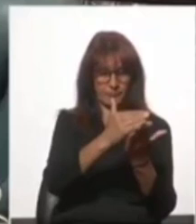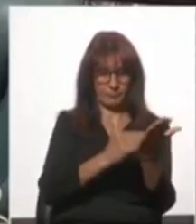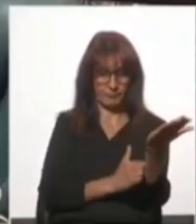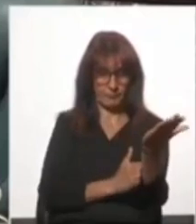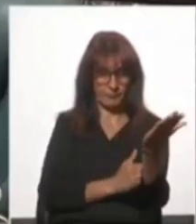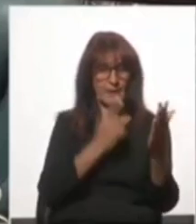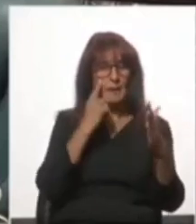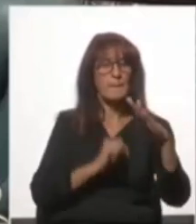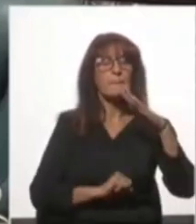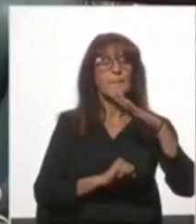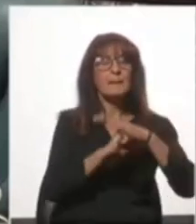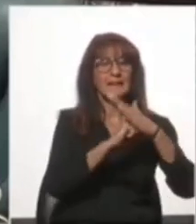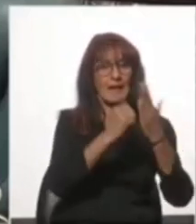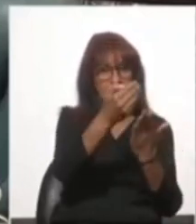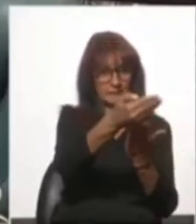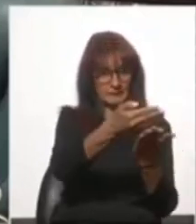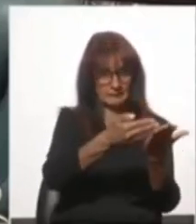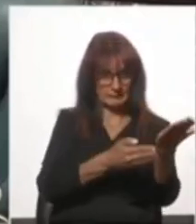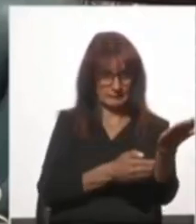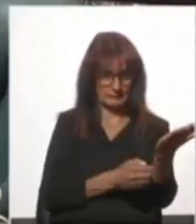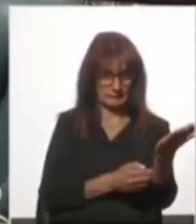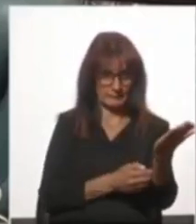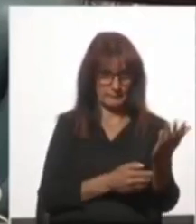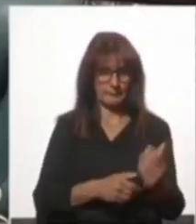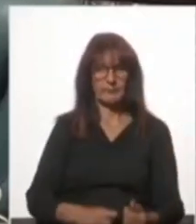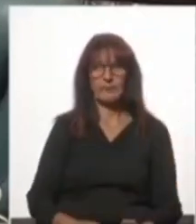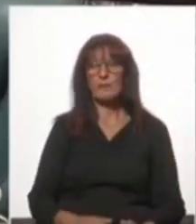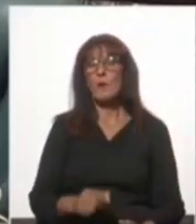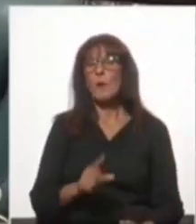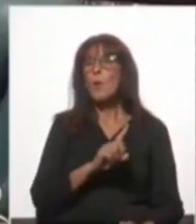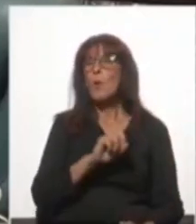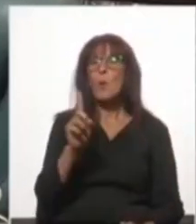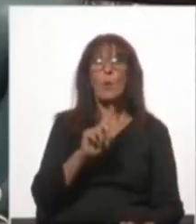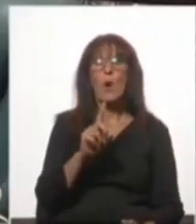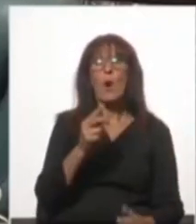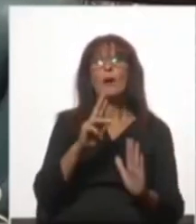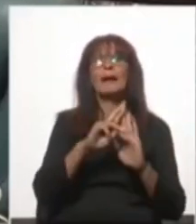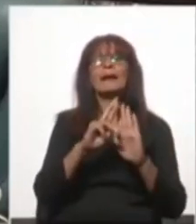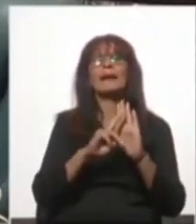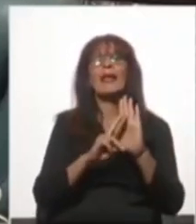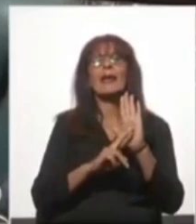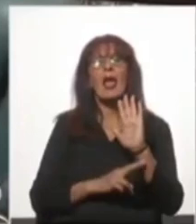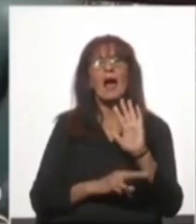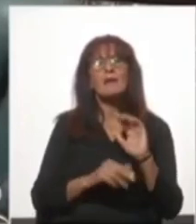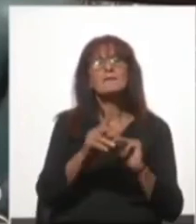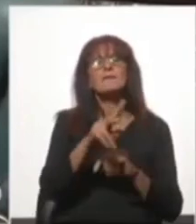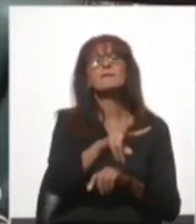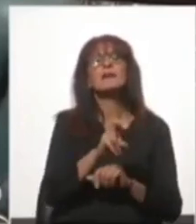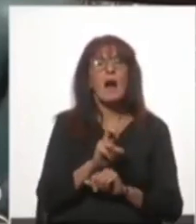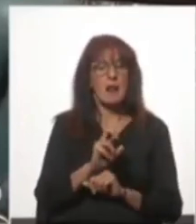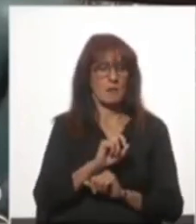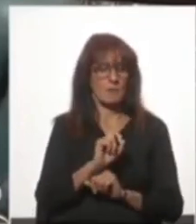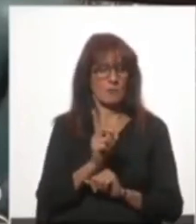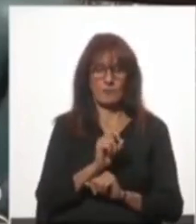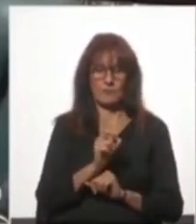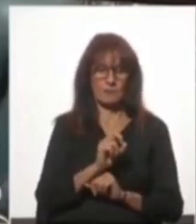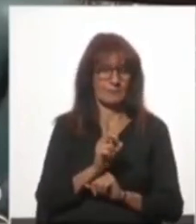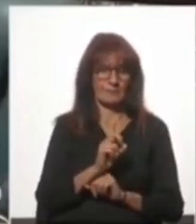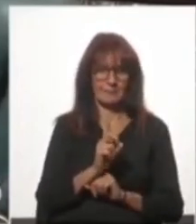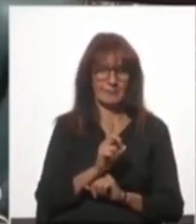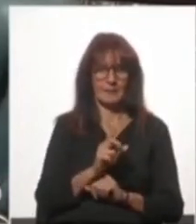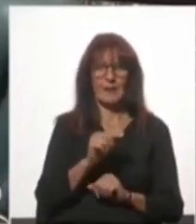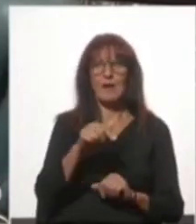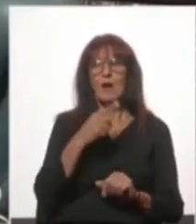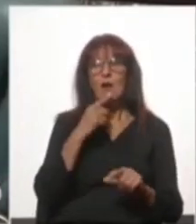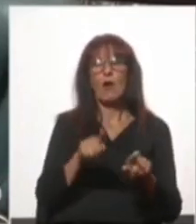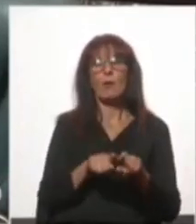Metas indicativas de déficit fiscal, no una regla fiscal. Acá volvemos a decir lo mismo que dijimos cuando se discutió